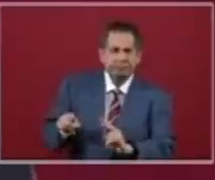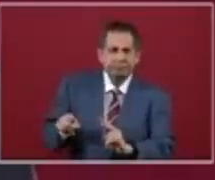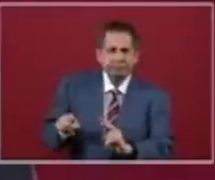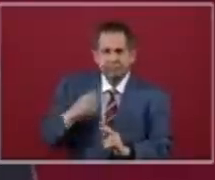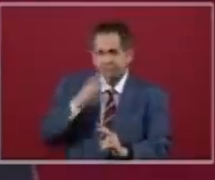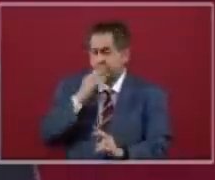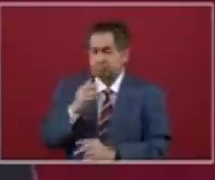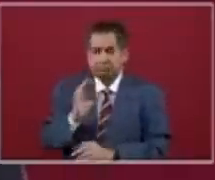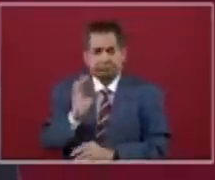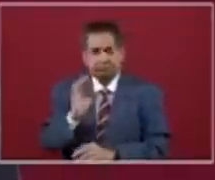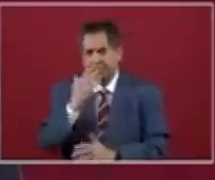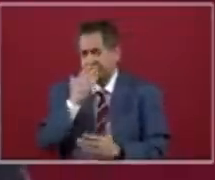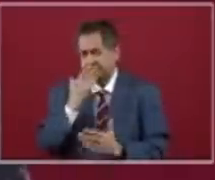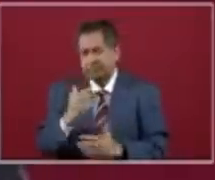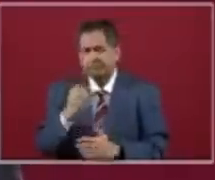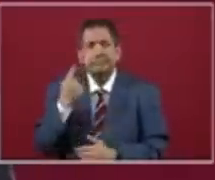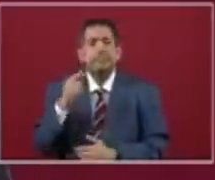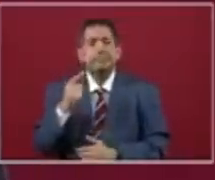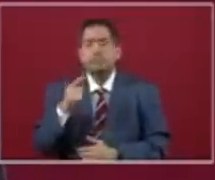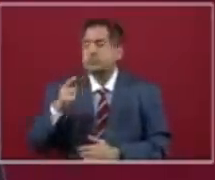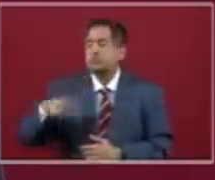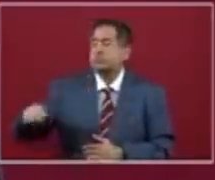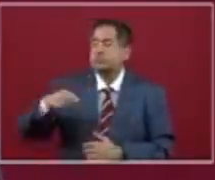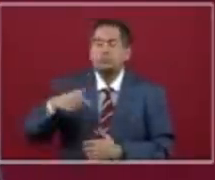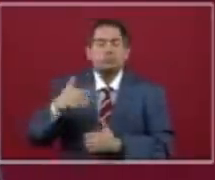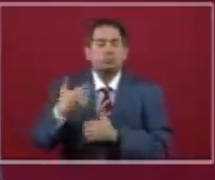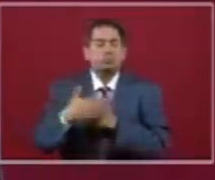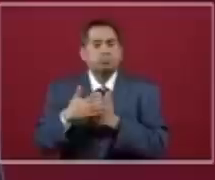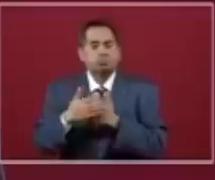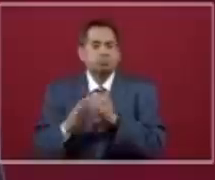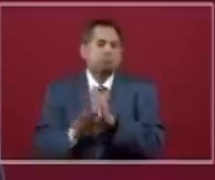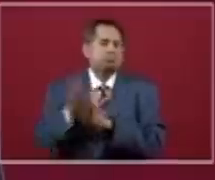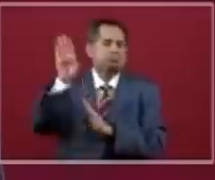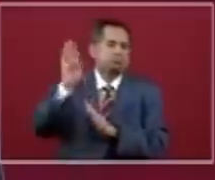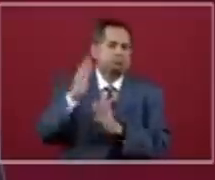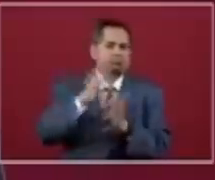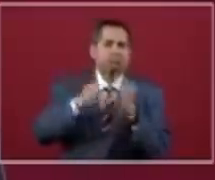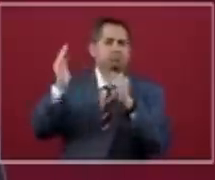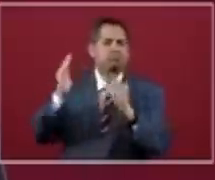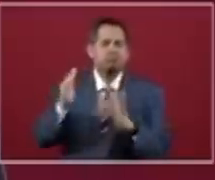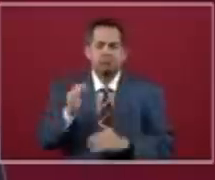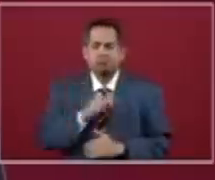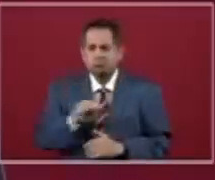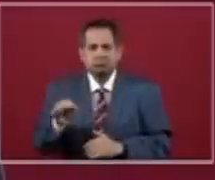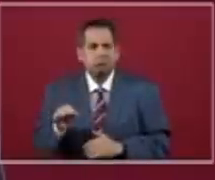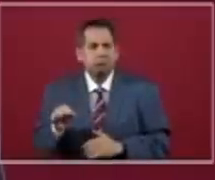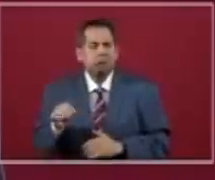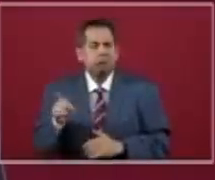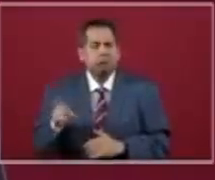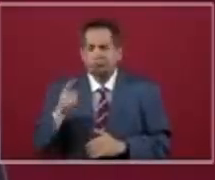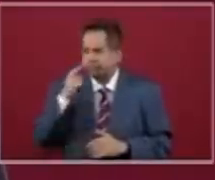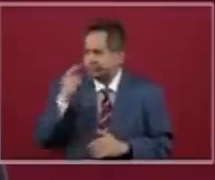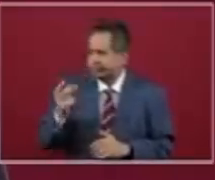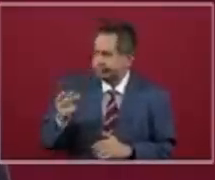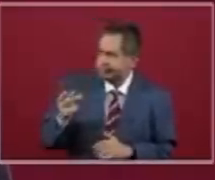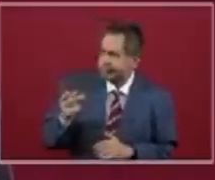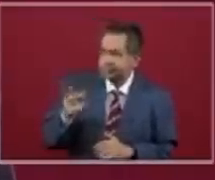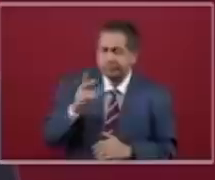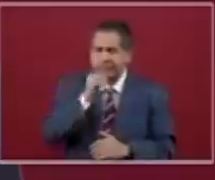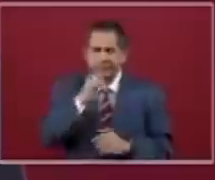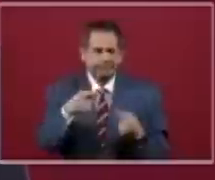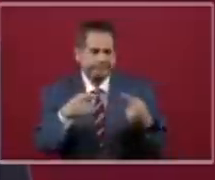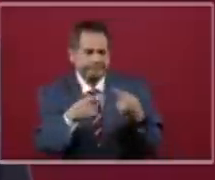muy bueno para que se pueda crecer, para que no tengamos